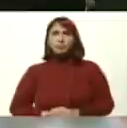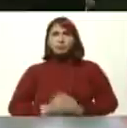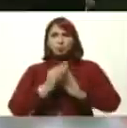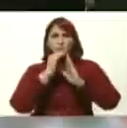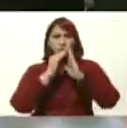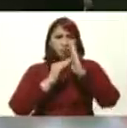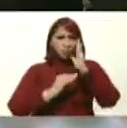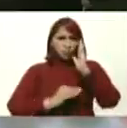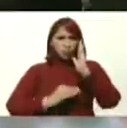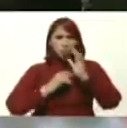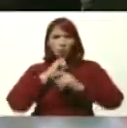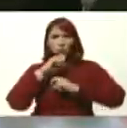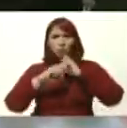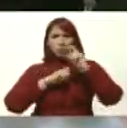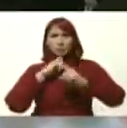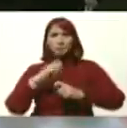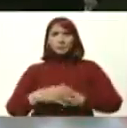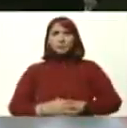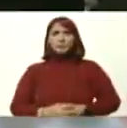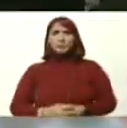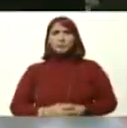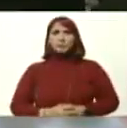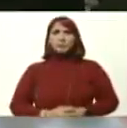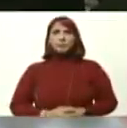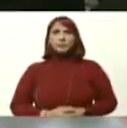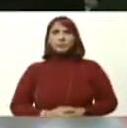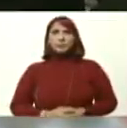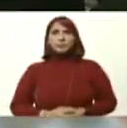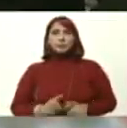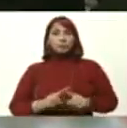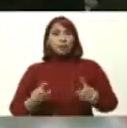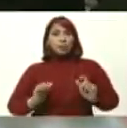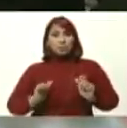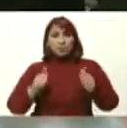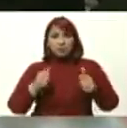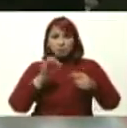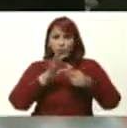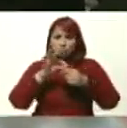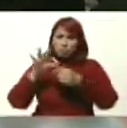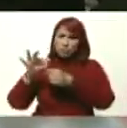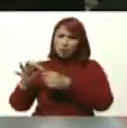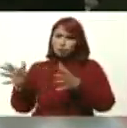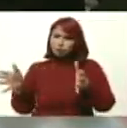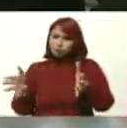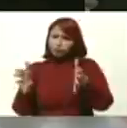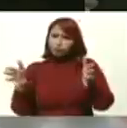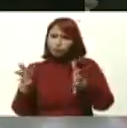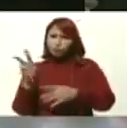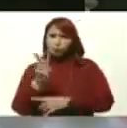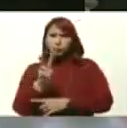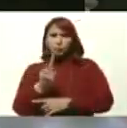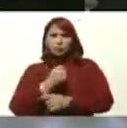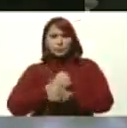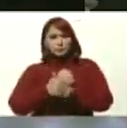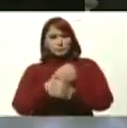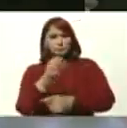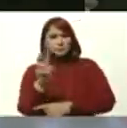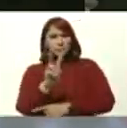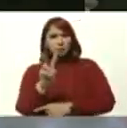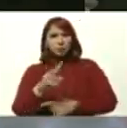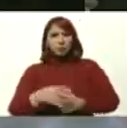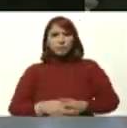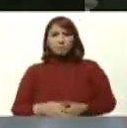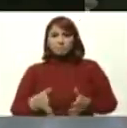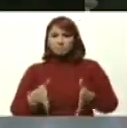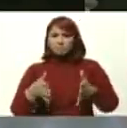ha bajado. Pero que comencemos a sembrar motivación por Venezuela, amor por Venezuela,